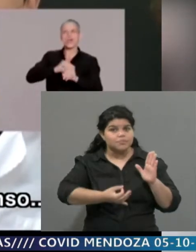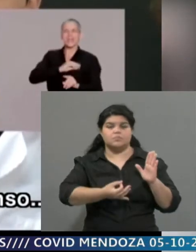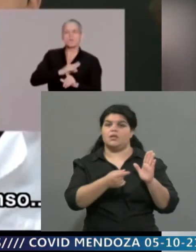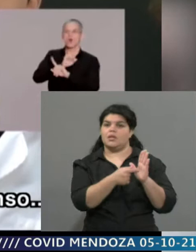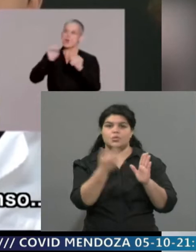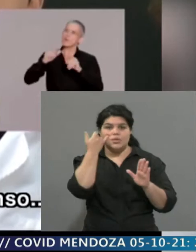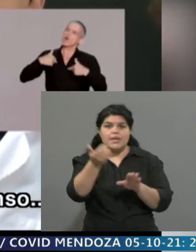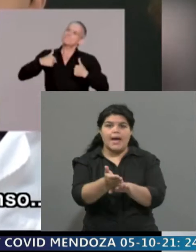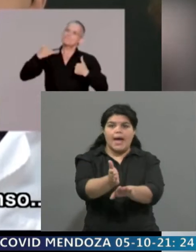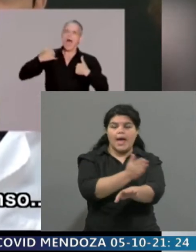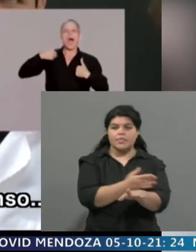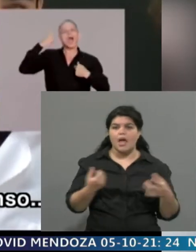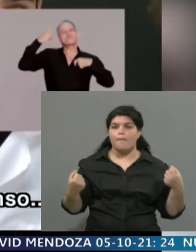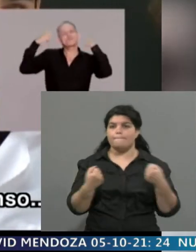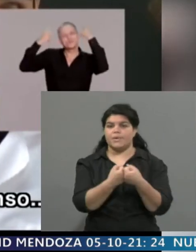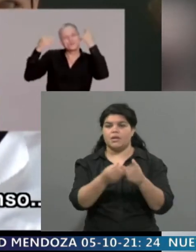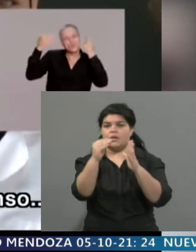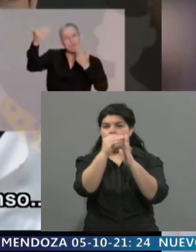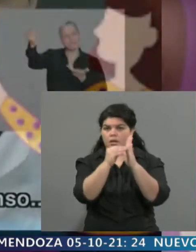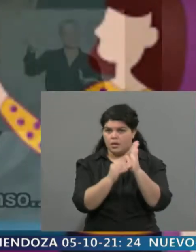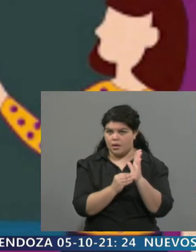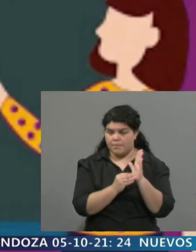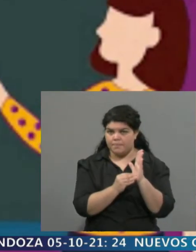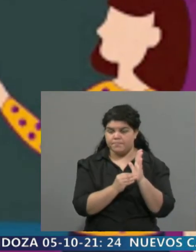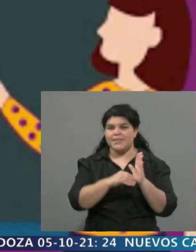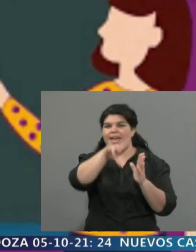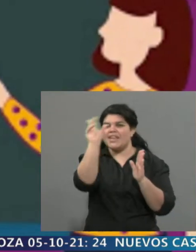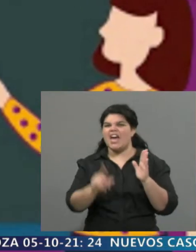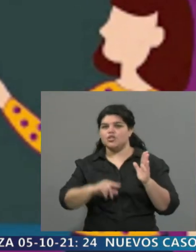consensuado y armado a nivel nacional y por supuesto